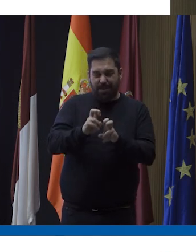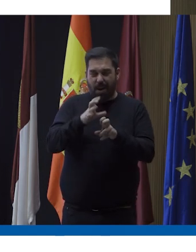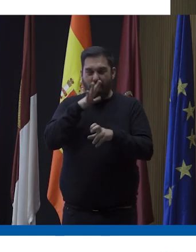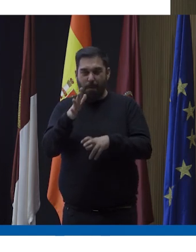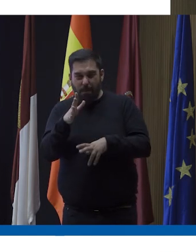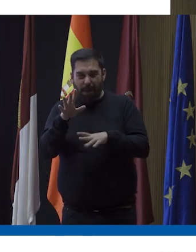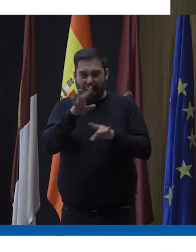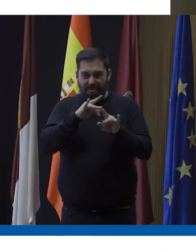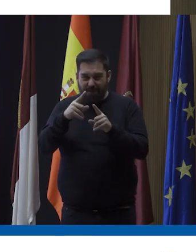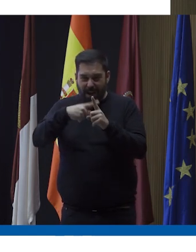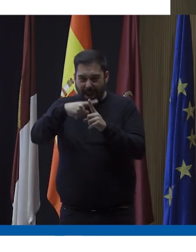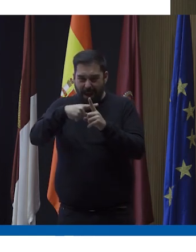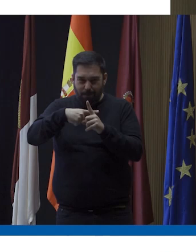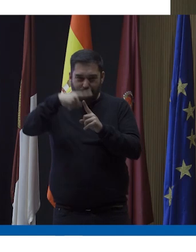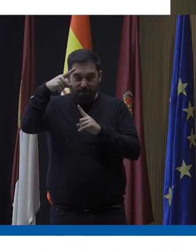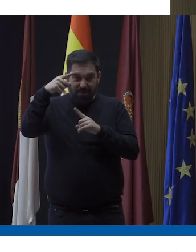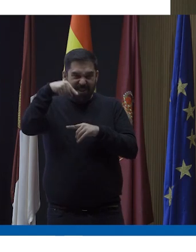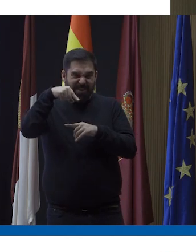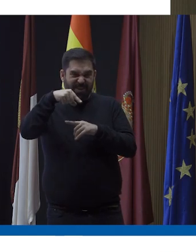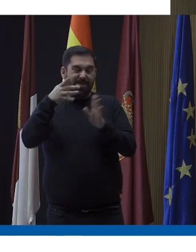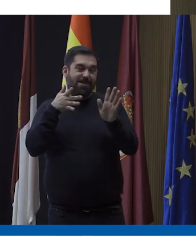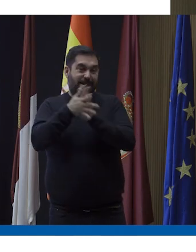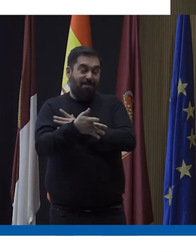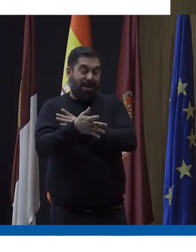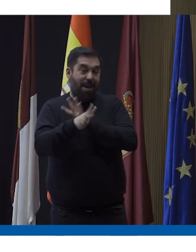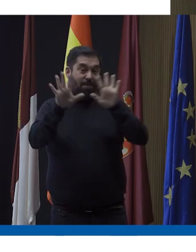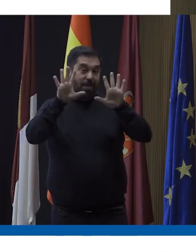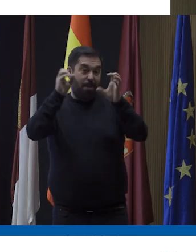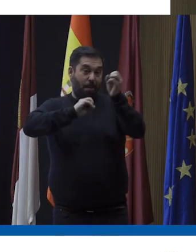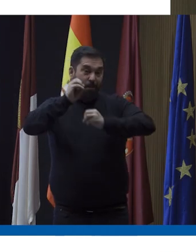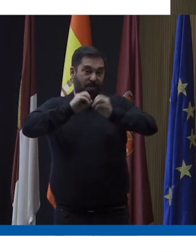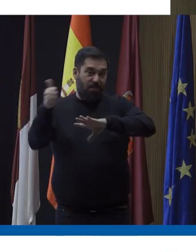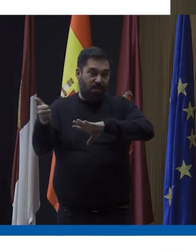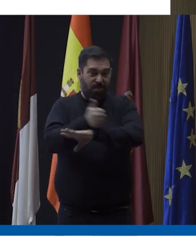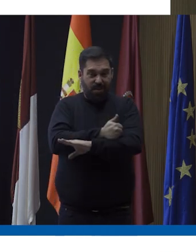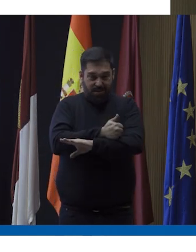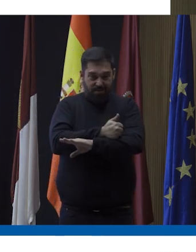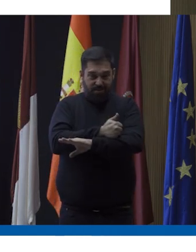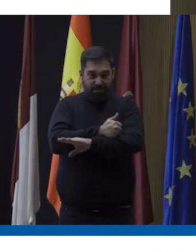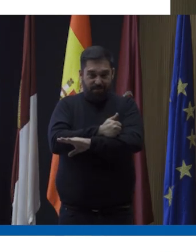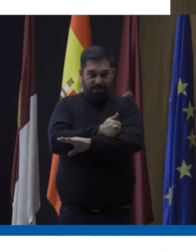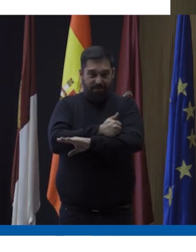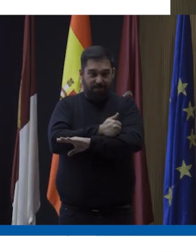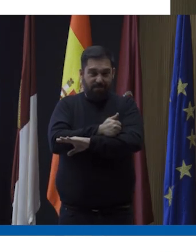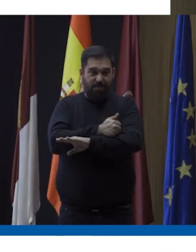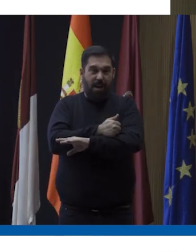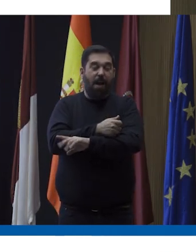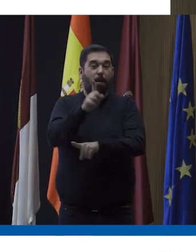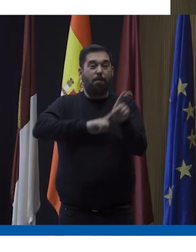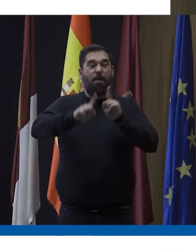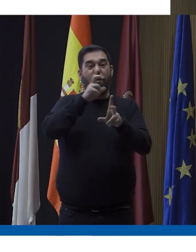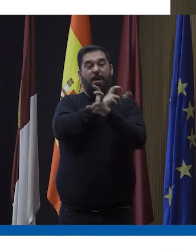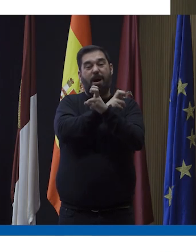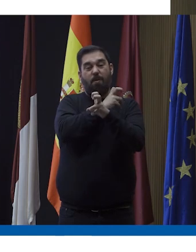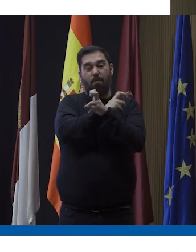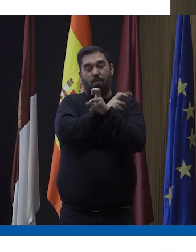azúcar alto. 10% de la población con diabetes, ¿vale? Artrosis, 10% de la población.